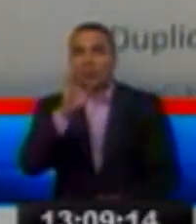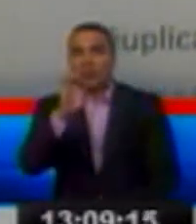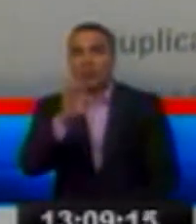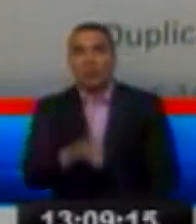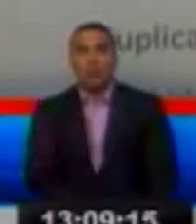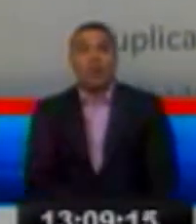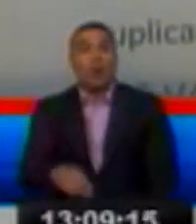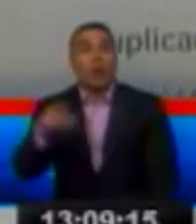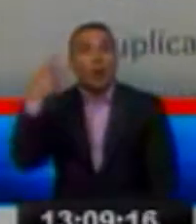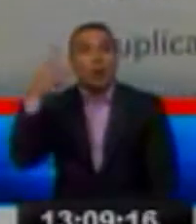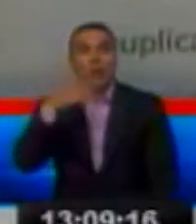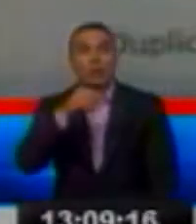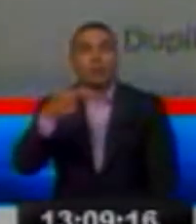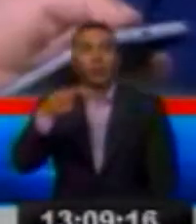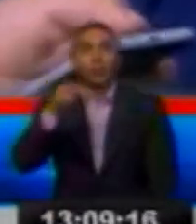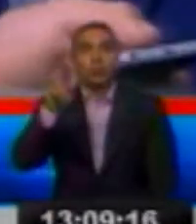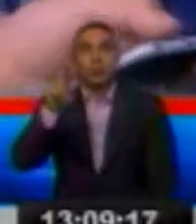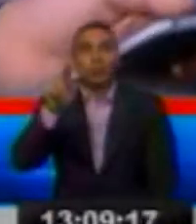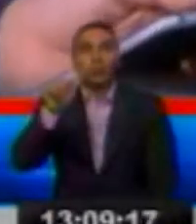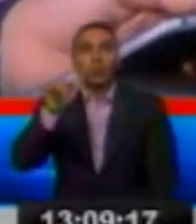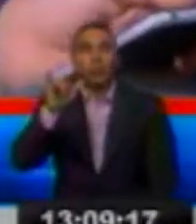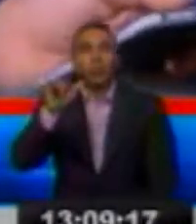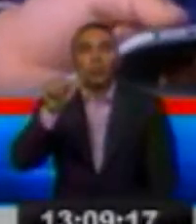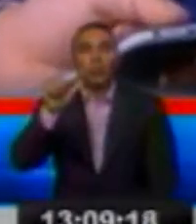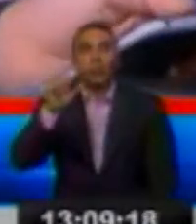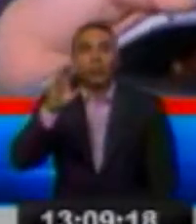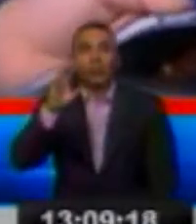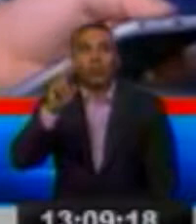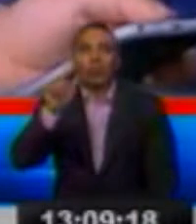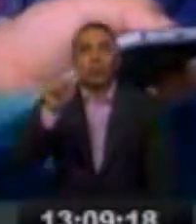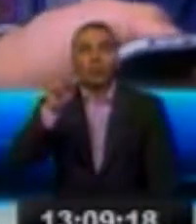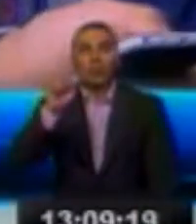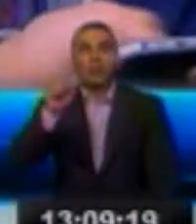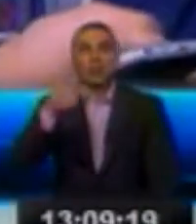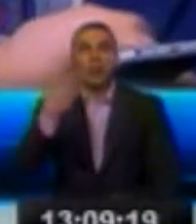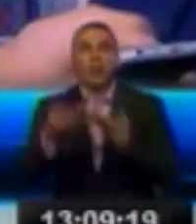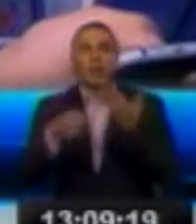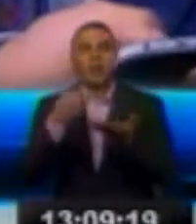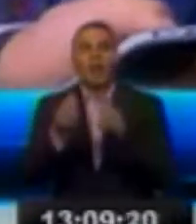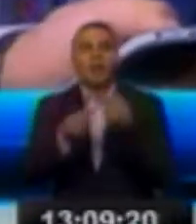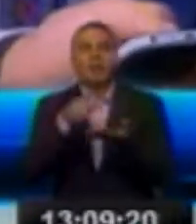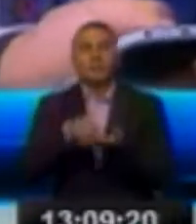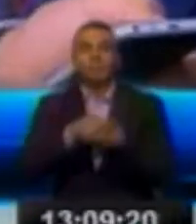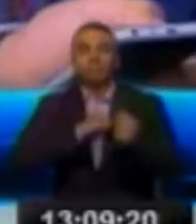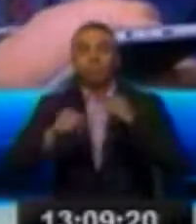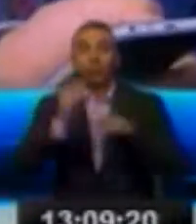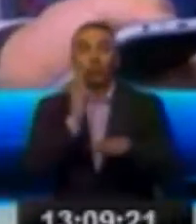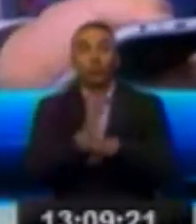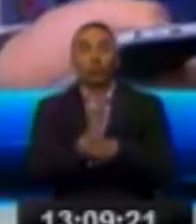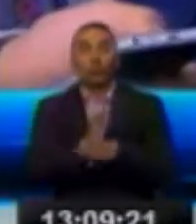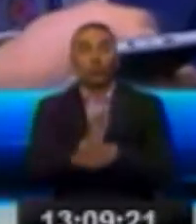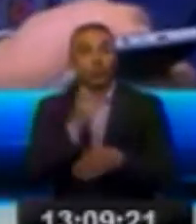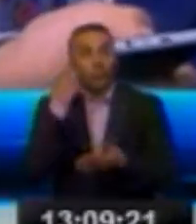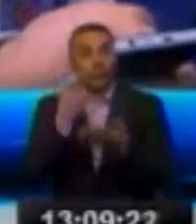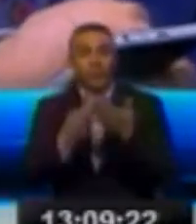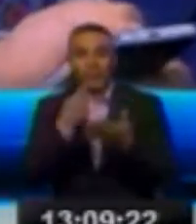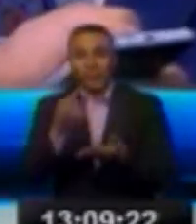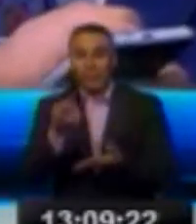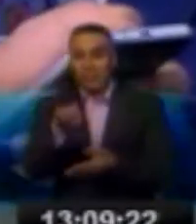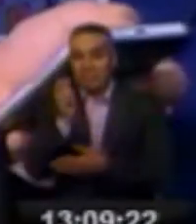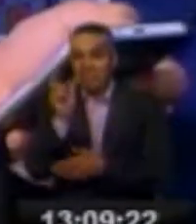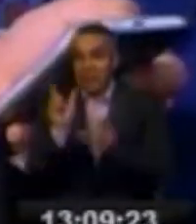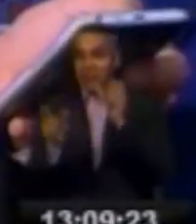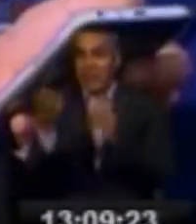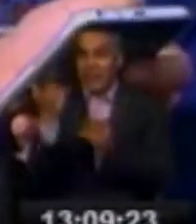Colinas de la Alborada y Guayacanes. La cual se dedicaba a la tramitación de turnos con el objeto de enganchar a las